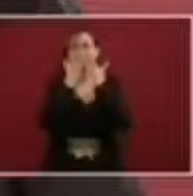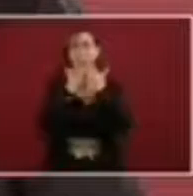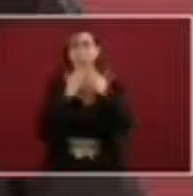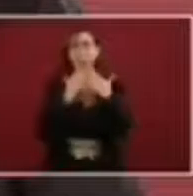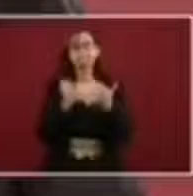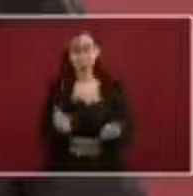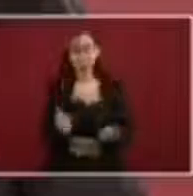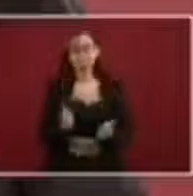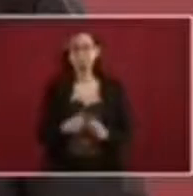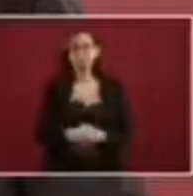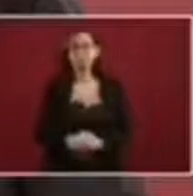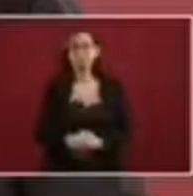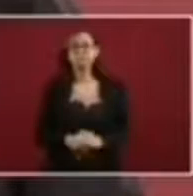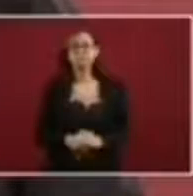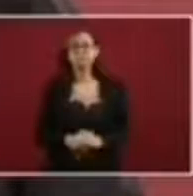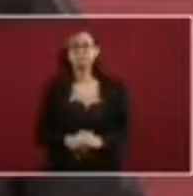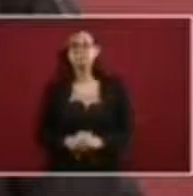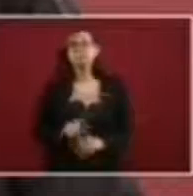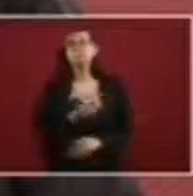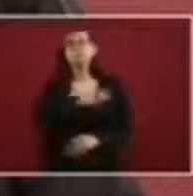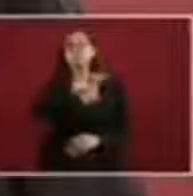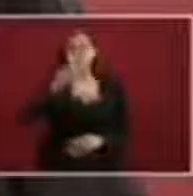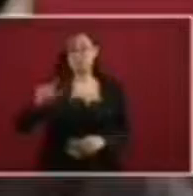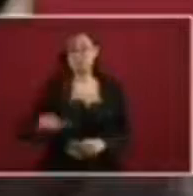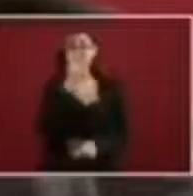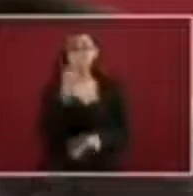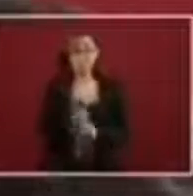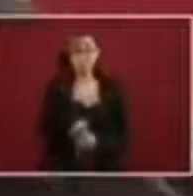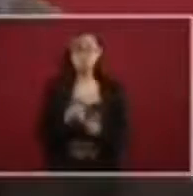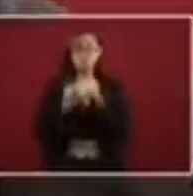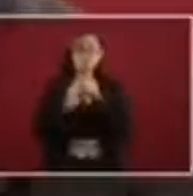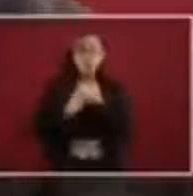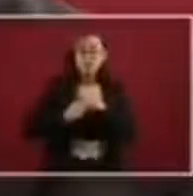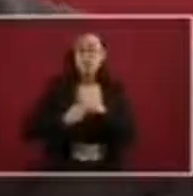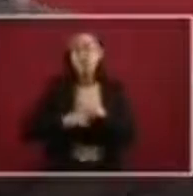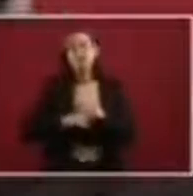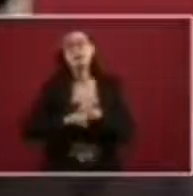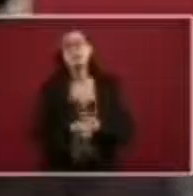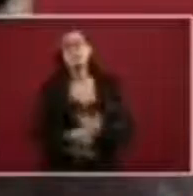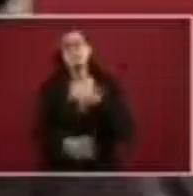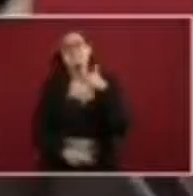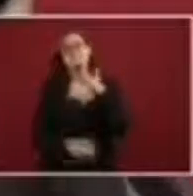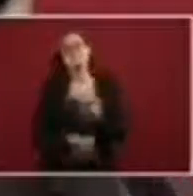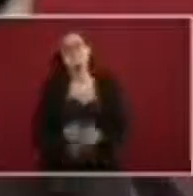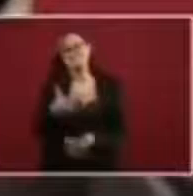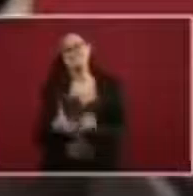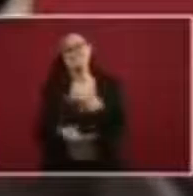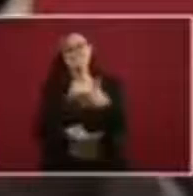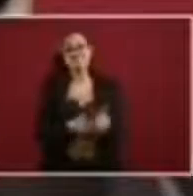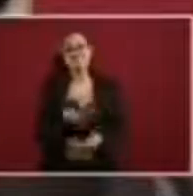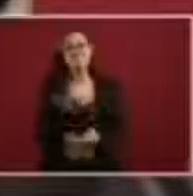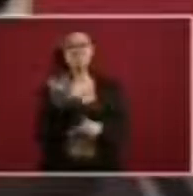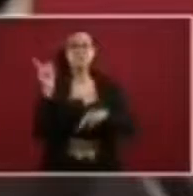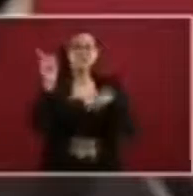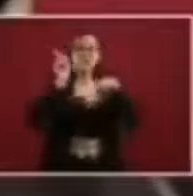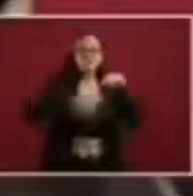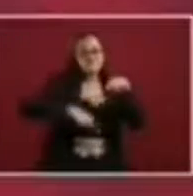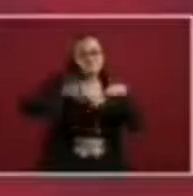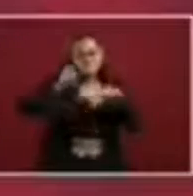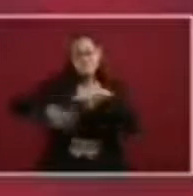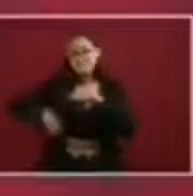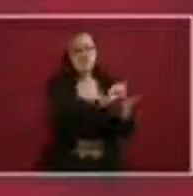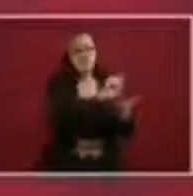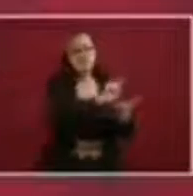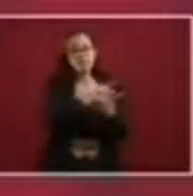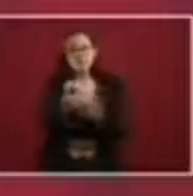probablemente una de las razones por las cuales hay una expectativa equivocada, y no ahora, sino siempre, respecto a quién